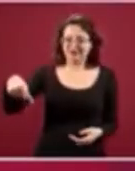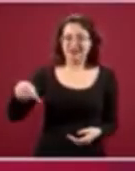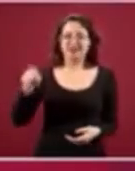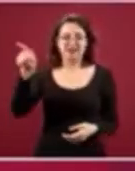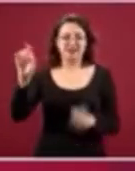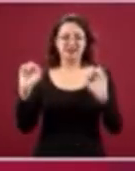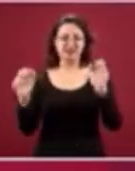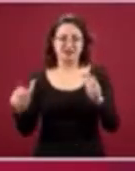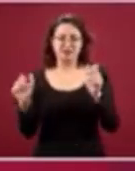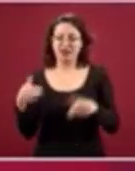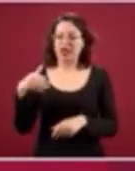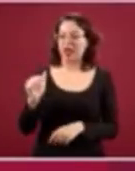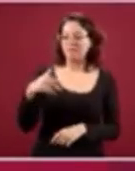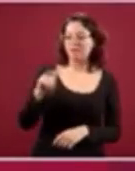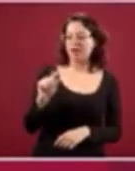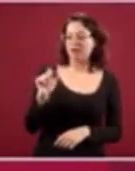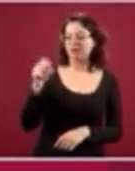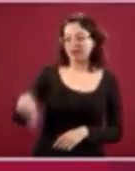Chiapas.